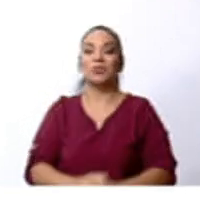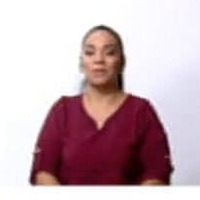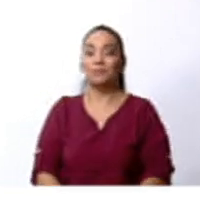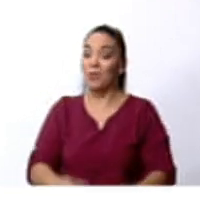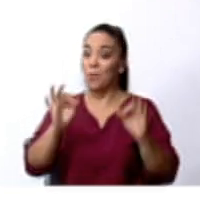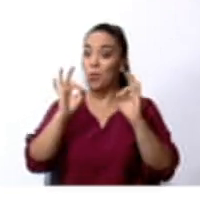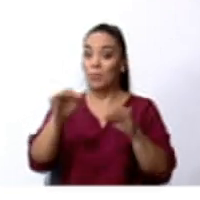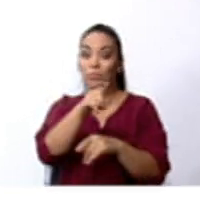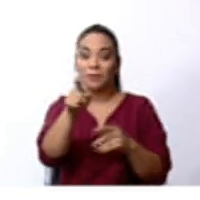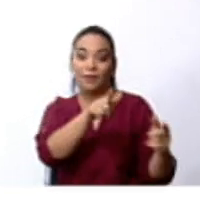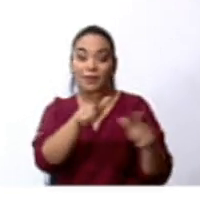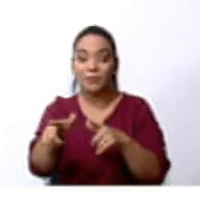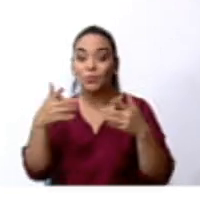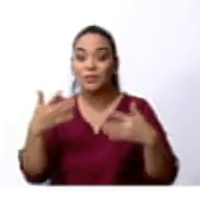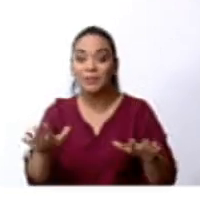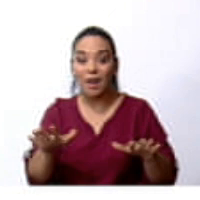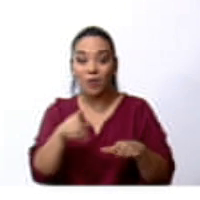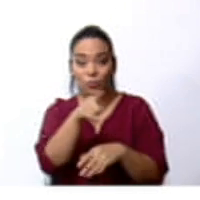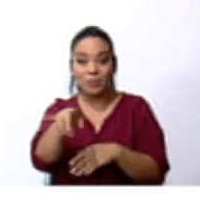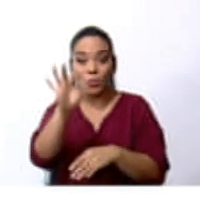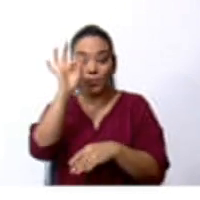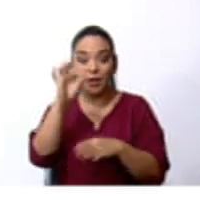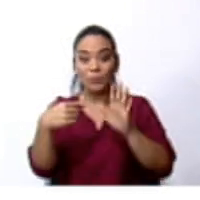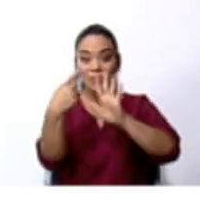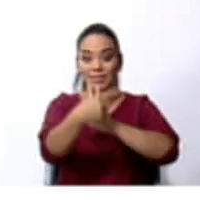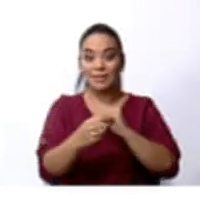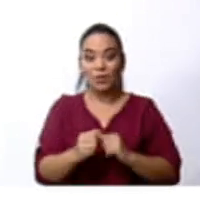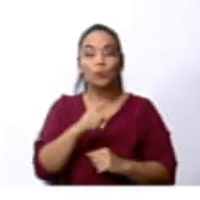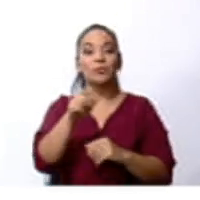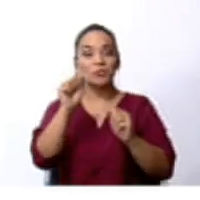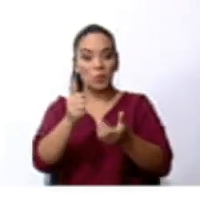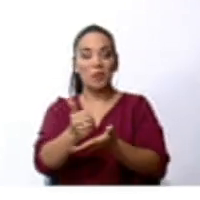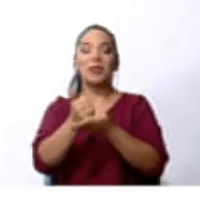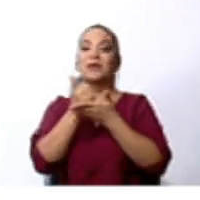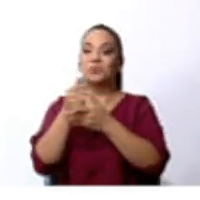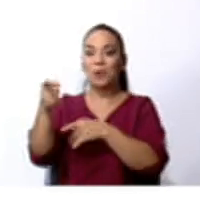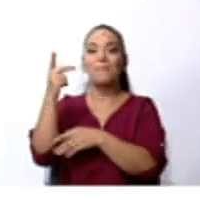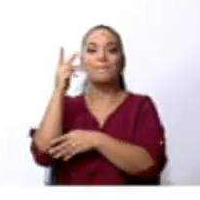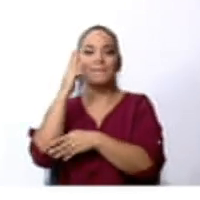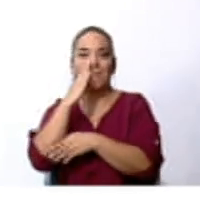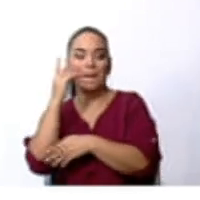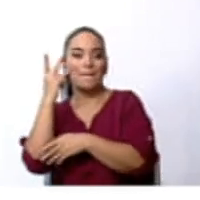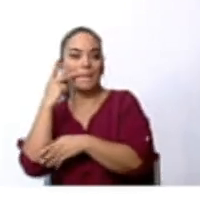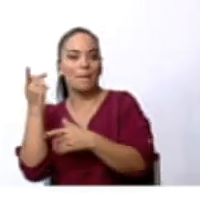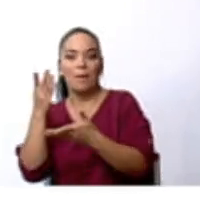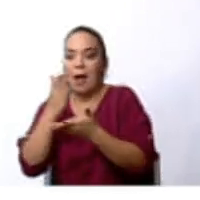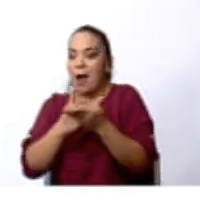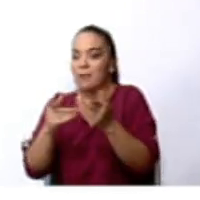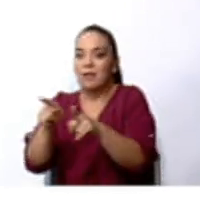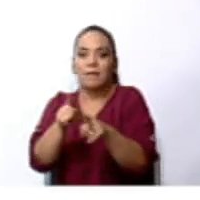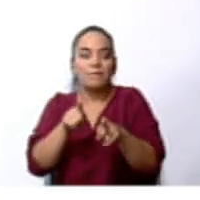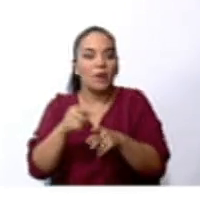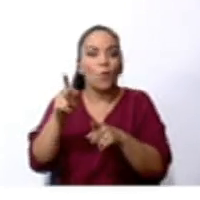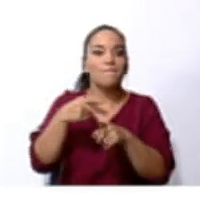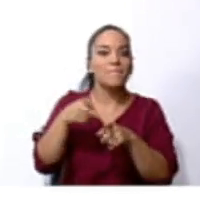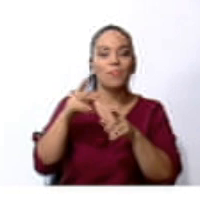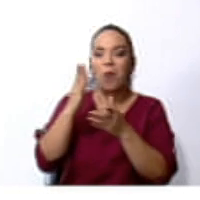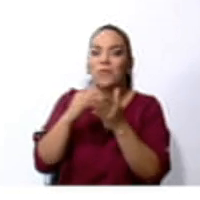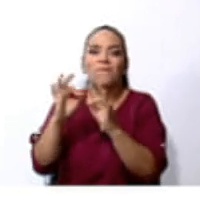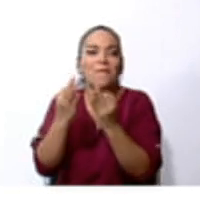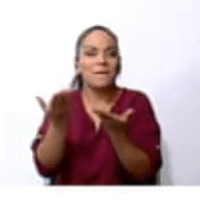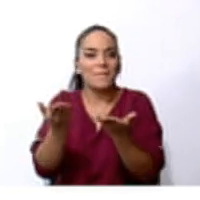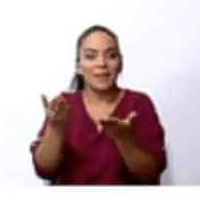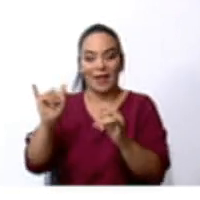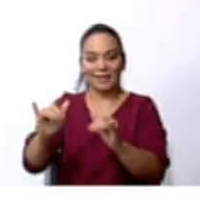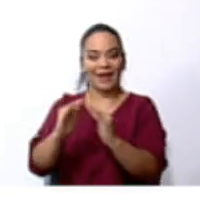¿están listos y listas? ¿Ya encontraron? Pueden pedir ayuda a mamá, papá, algún familiar, hermano, primo que esté en